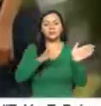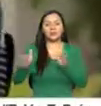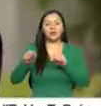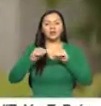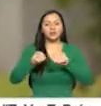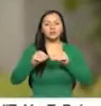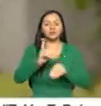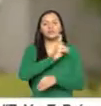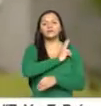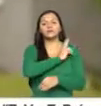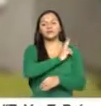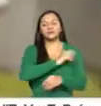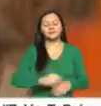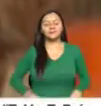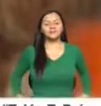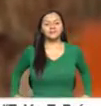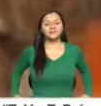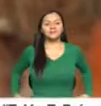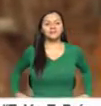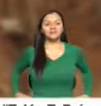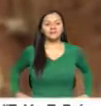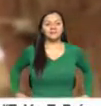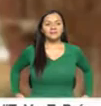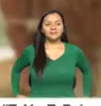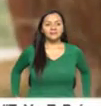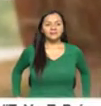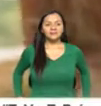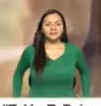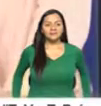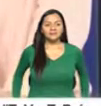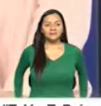educación superior. Caterine Morejón, Noticiero Ciudadano.